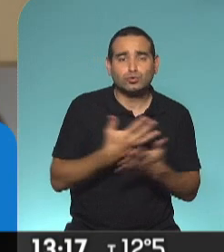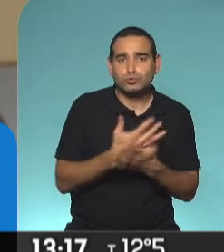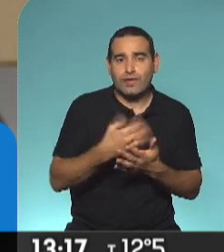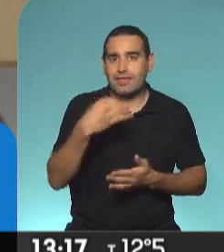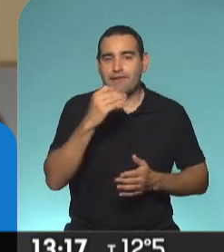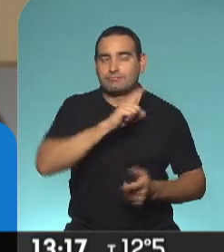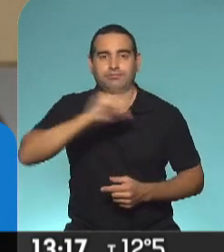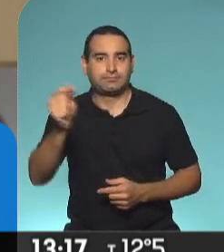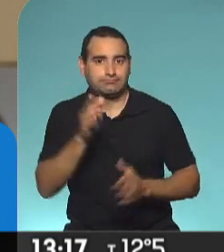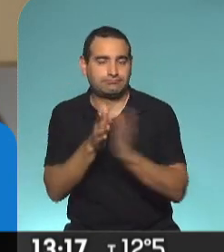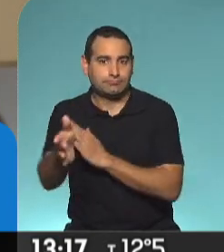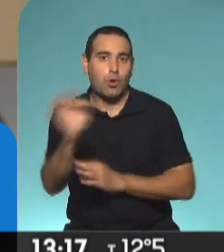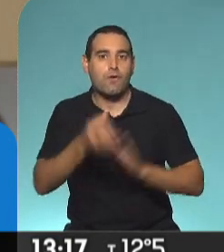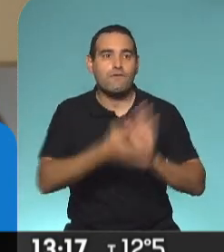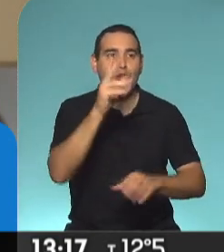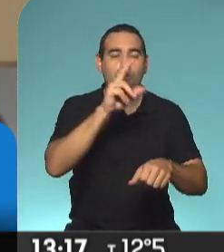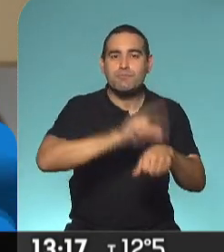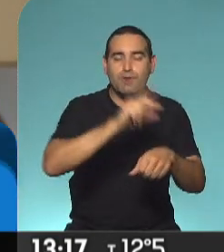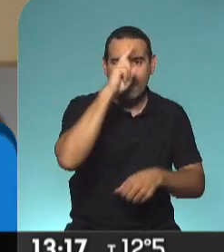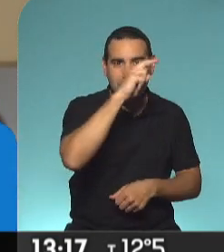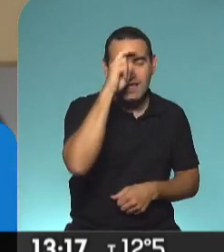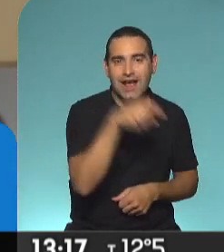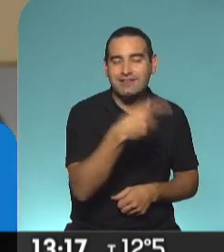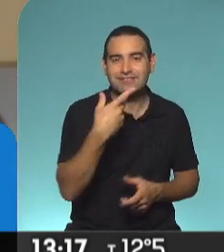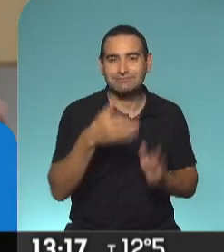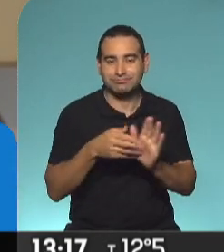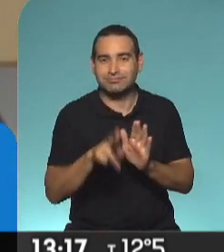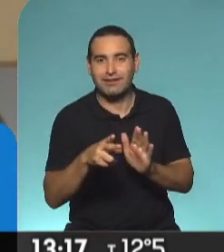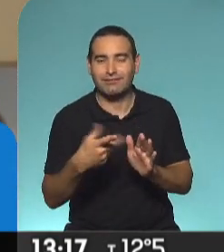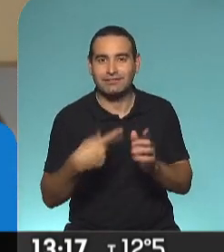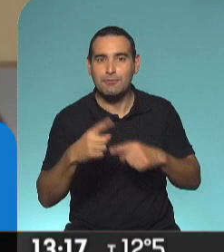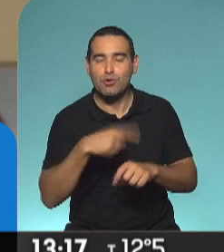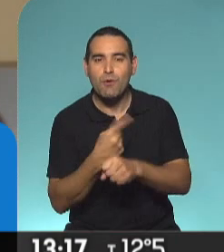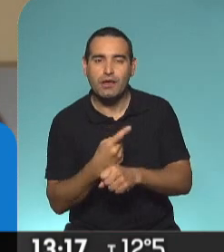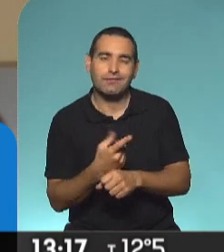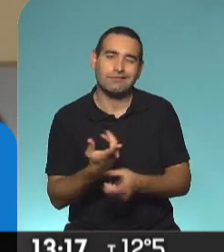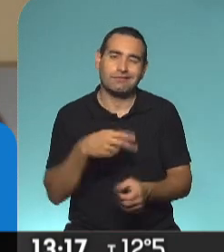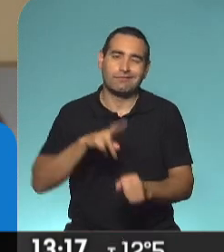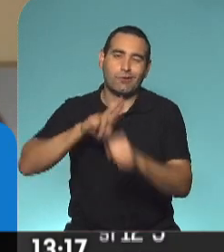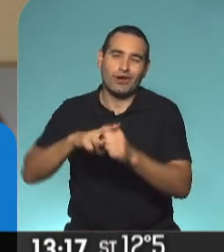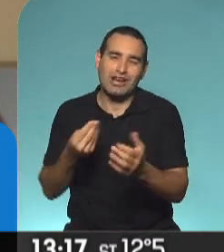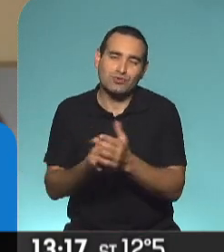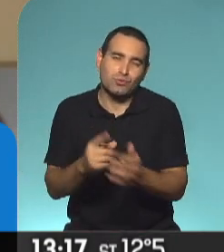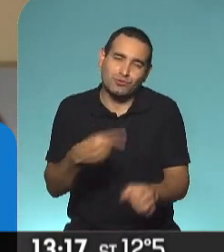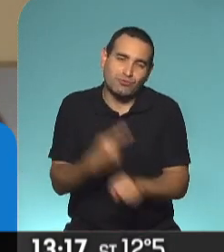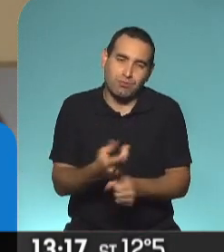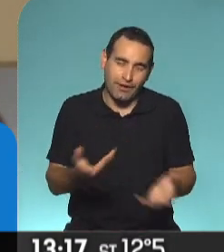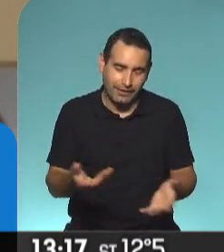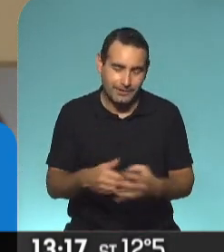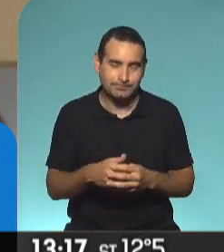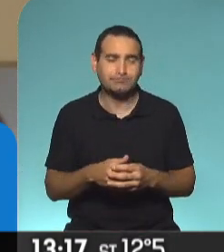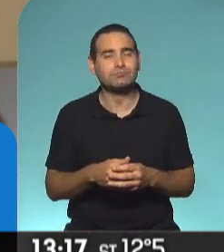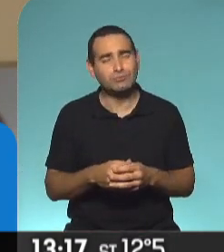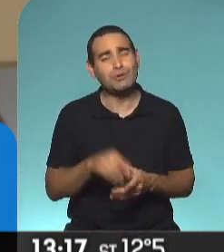rápidamente o que tiene que ir al hospital y no alcanza a sacar el certificado de fuerza mayor bueno esa persona le podemos bloquear este naturalmente la sube así que